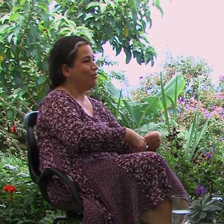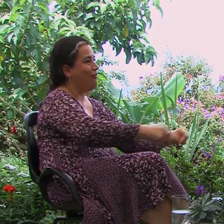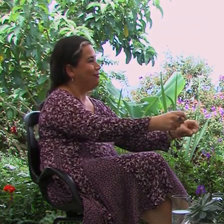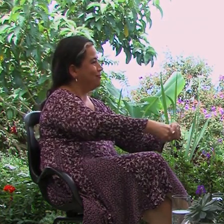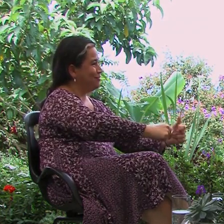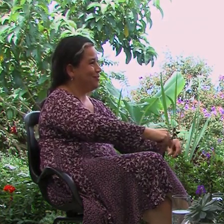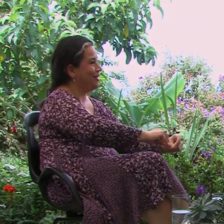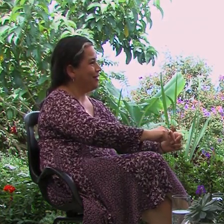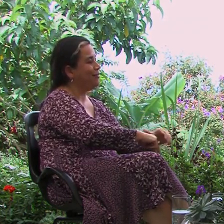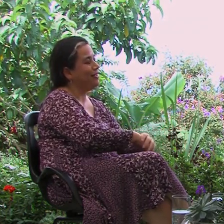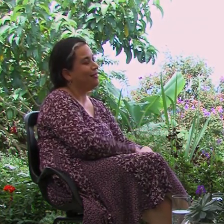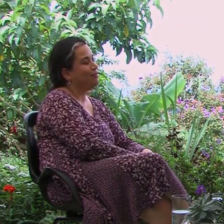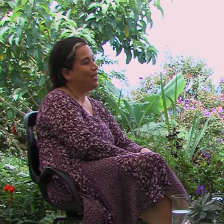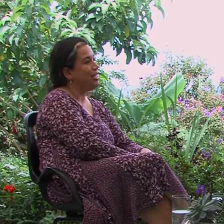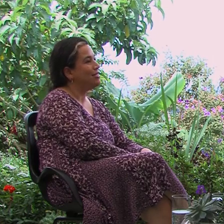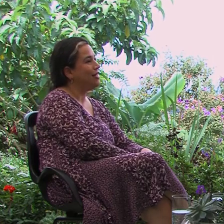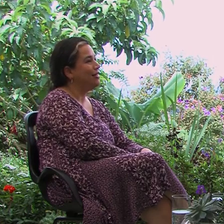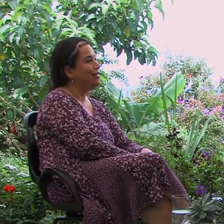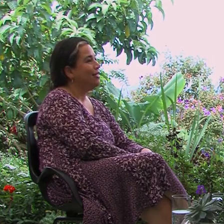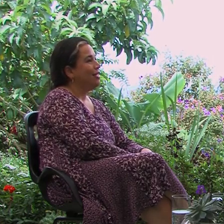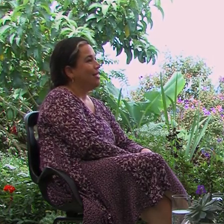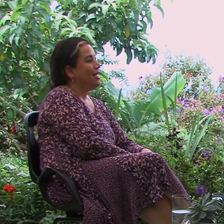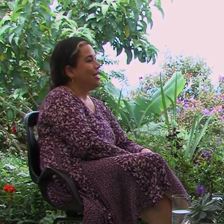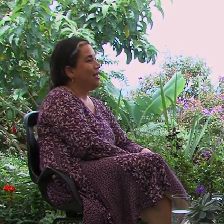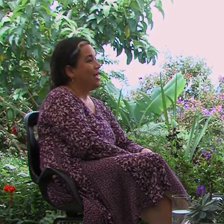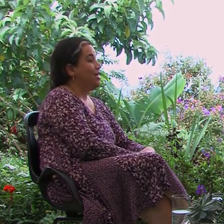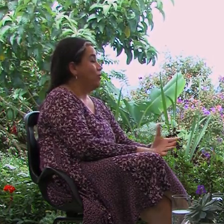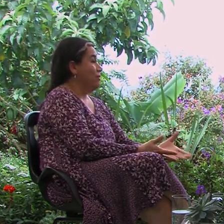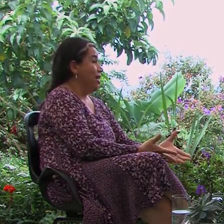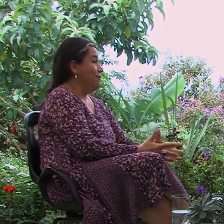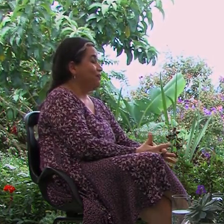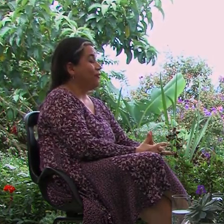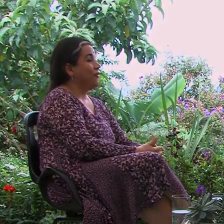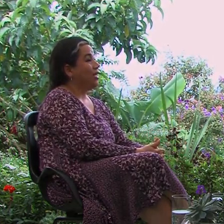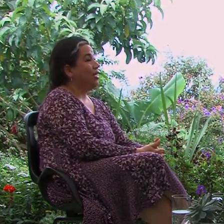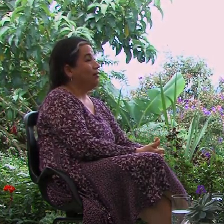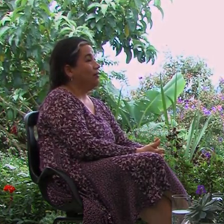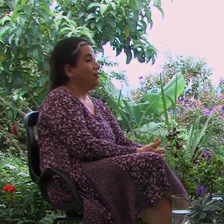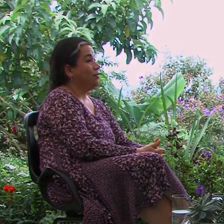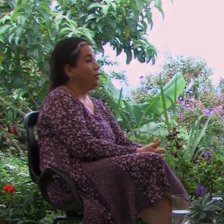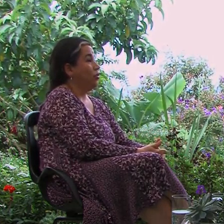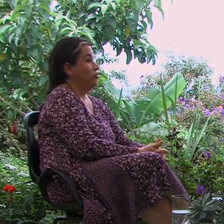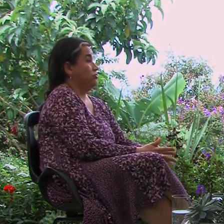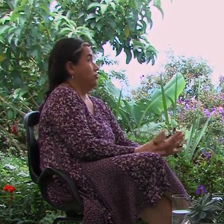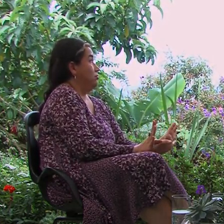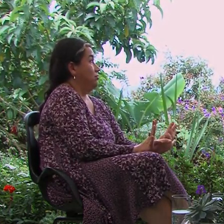era como, no, ¿verdad? Pilas y tal. Y ella no es mamá. Y